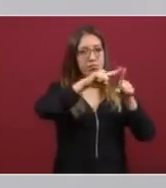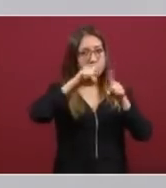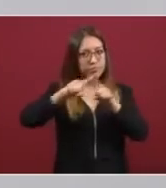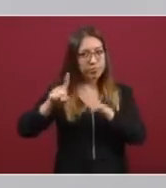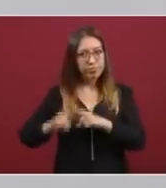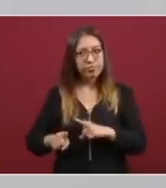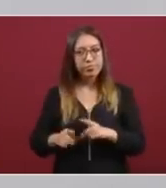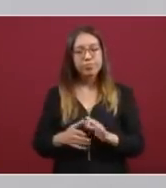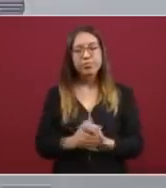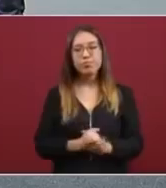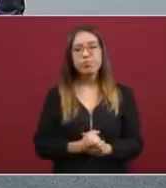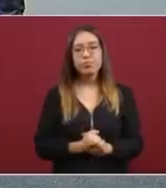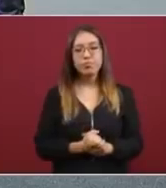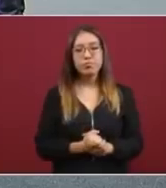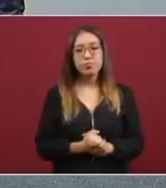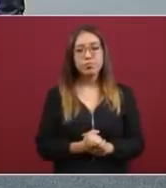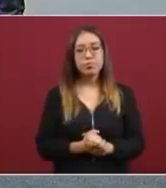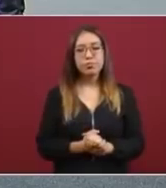quienes